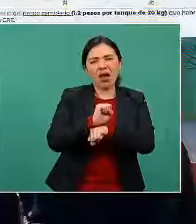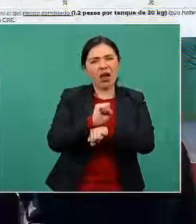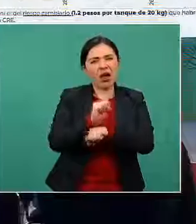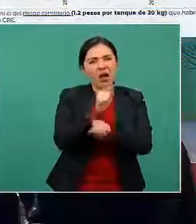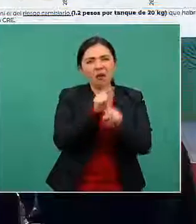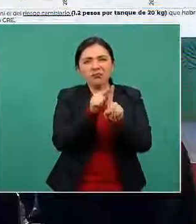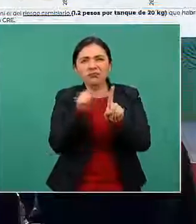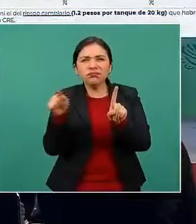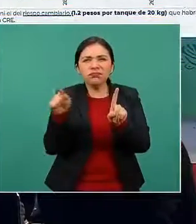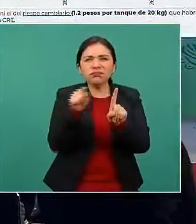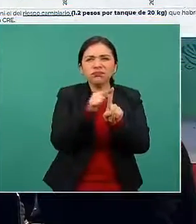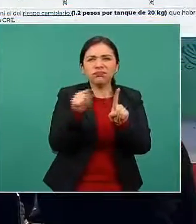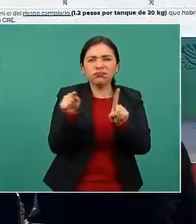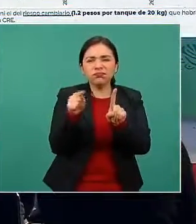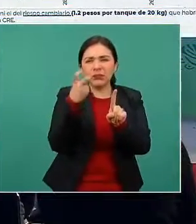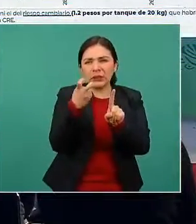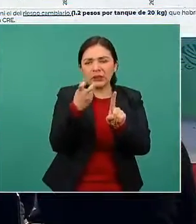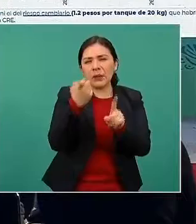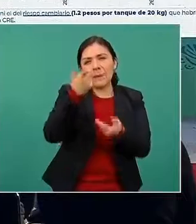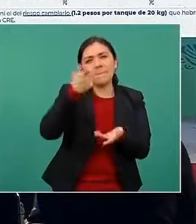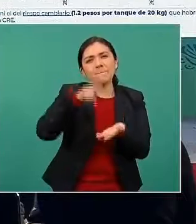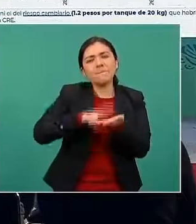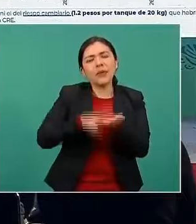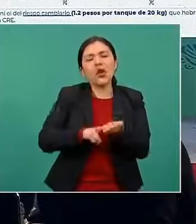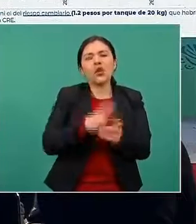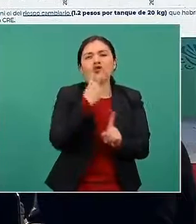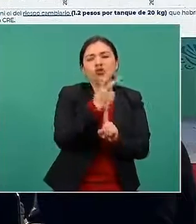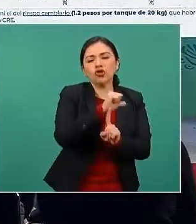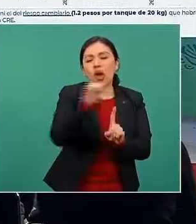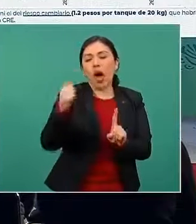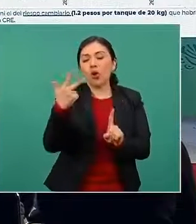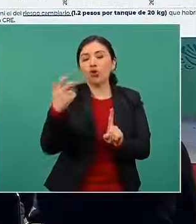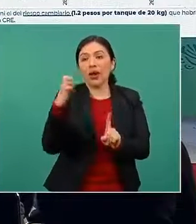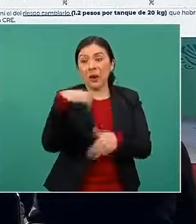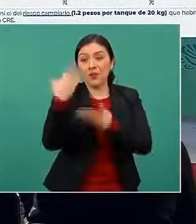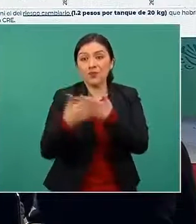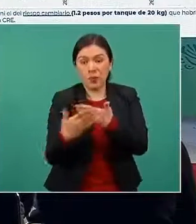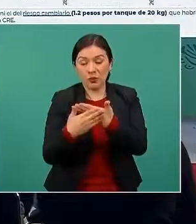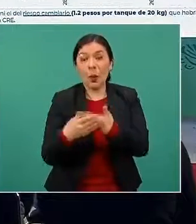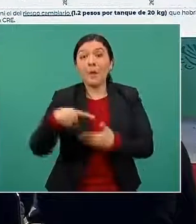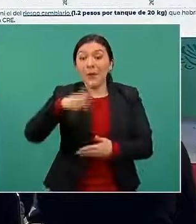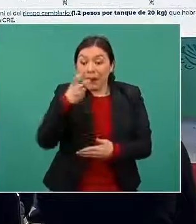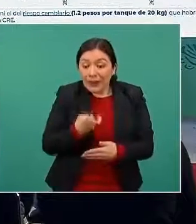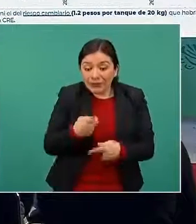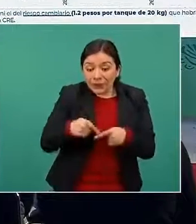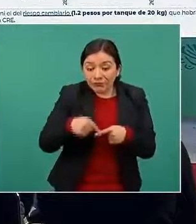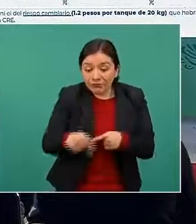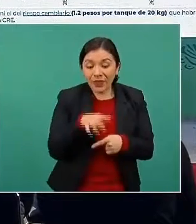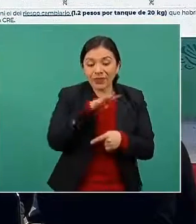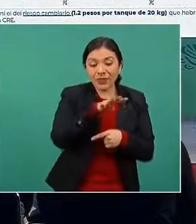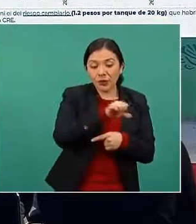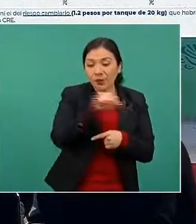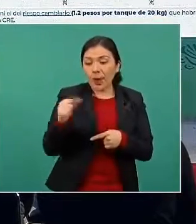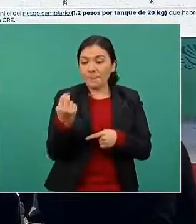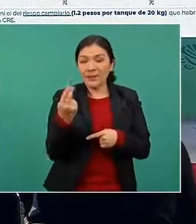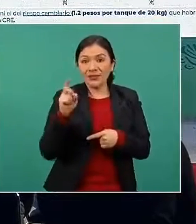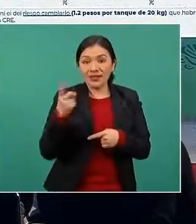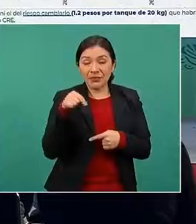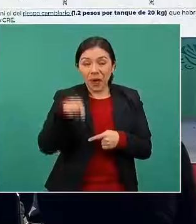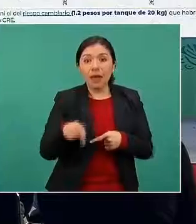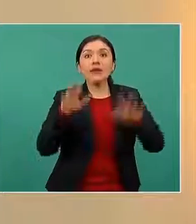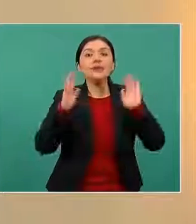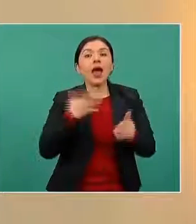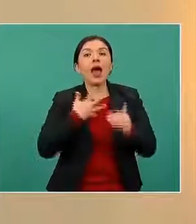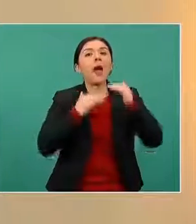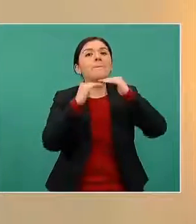perdón, este va a ser el precio de la semana del 2 al 8 de enero, pero ya en esta semana del 19 al 25 de diciembre ya estamos